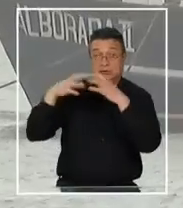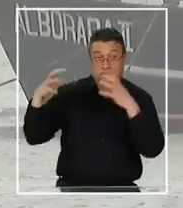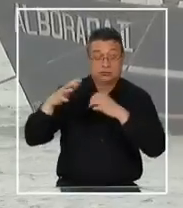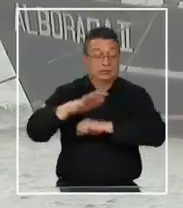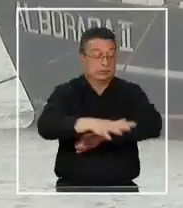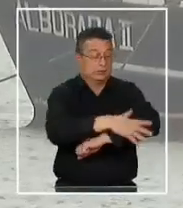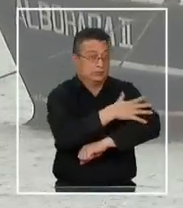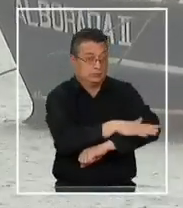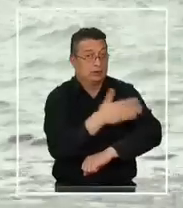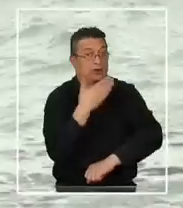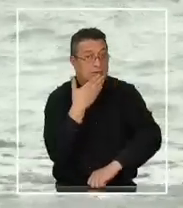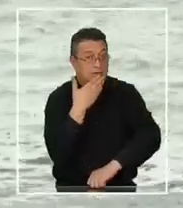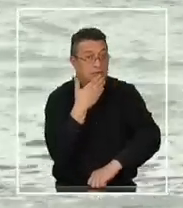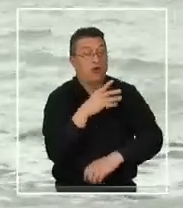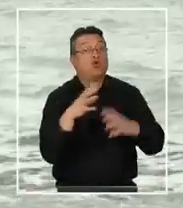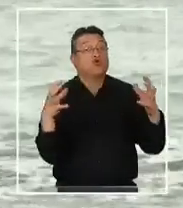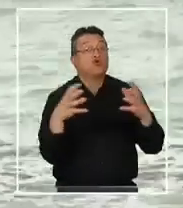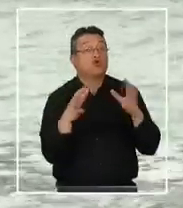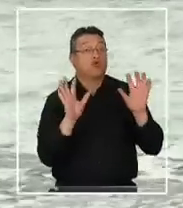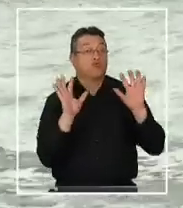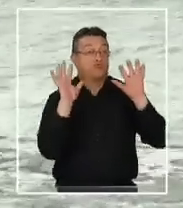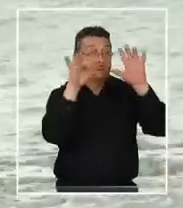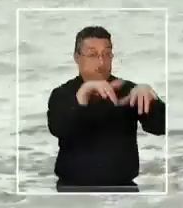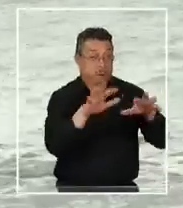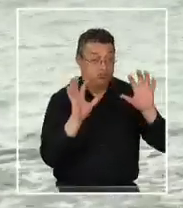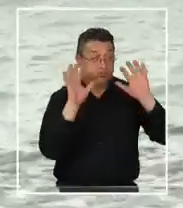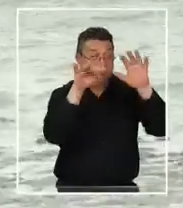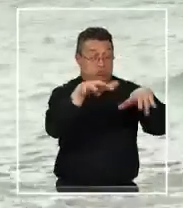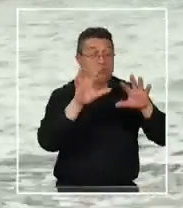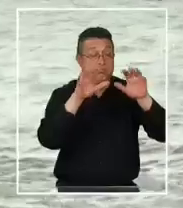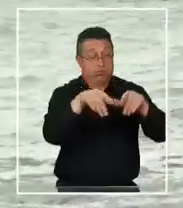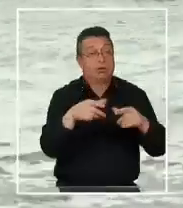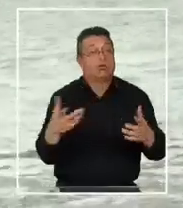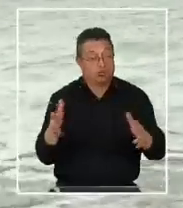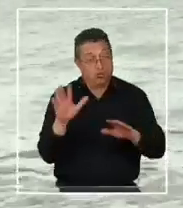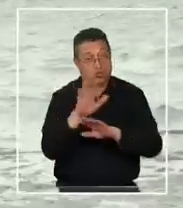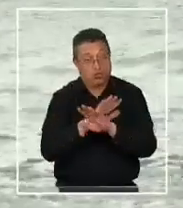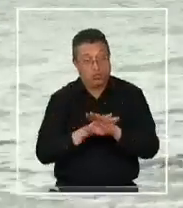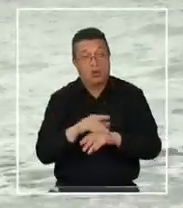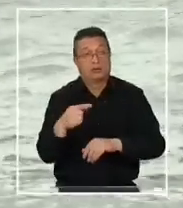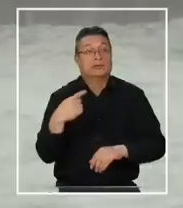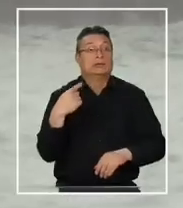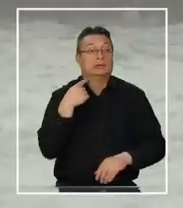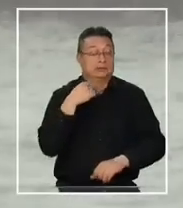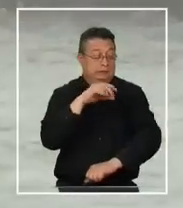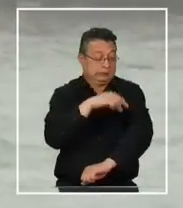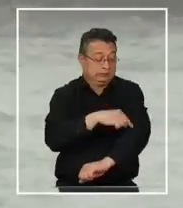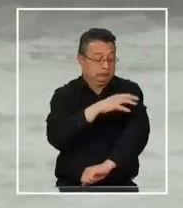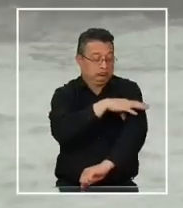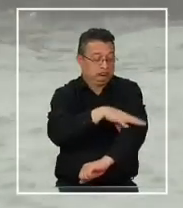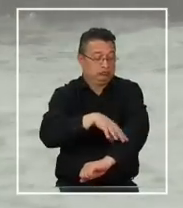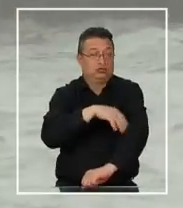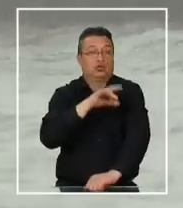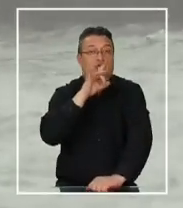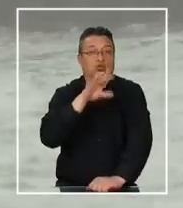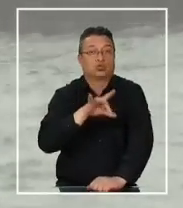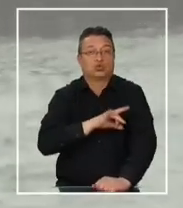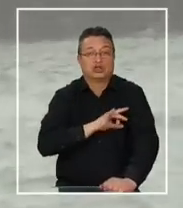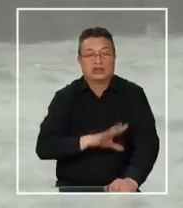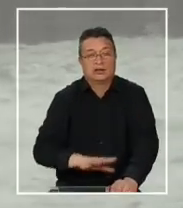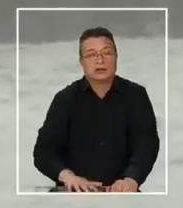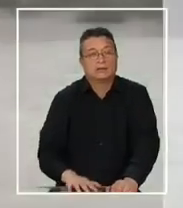costa, donde se advierte un fuerte oleaje debido a este sistema frontal que azota a la zona centro-sur del país.